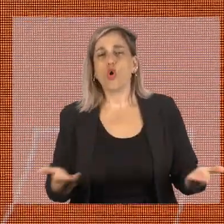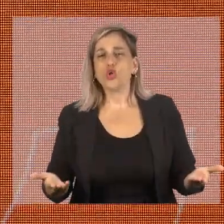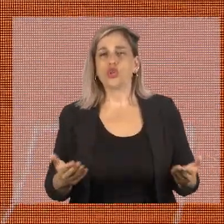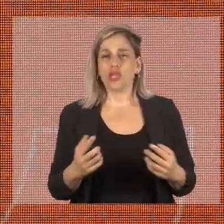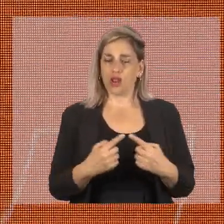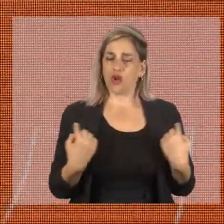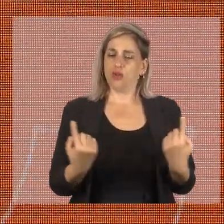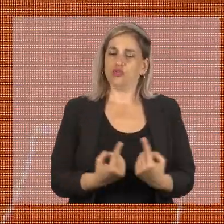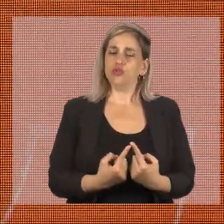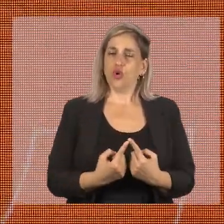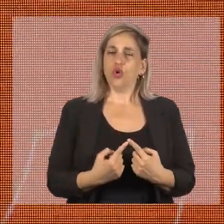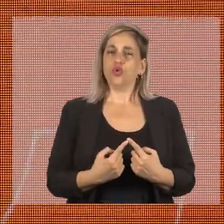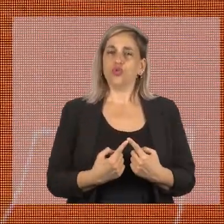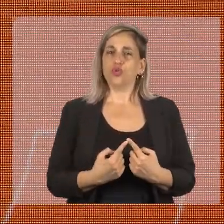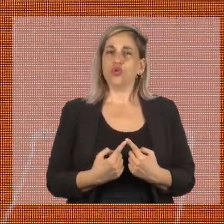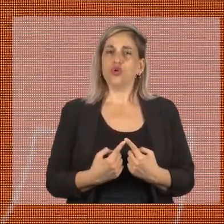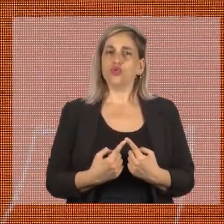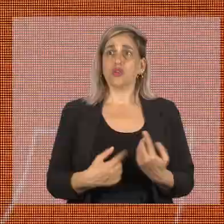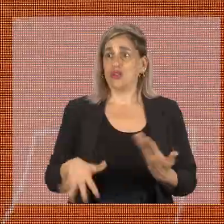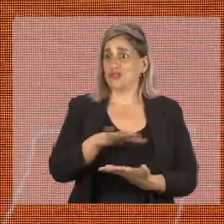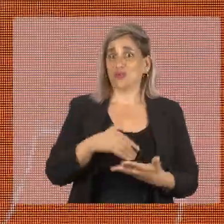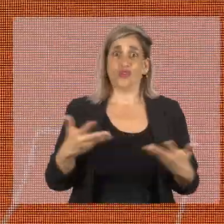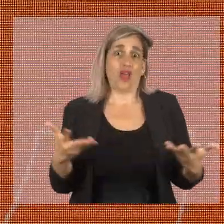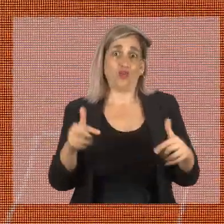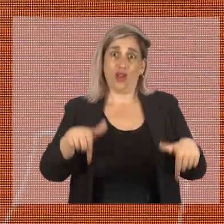marcaron y crearon la situación que estamos viviendo actualmente en el país.